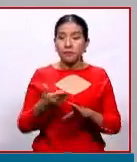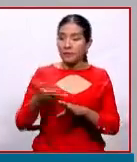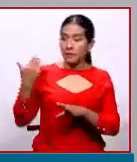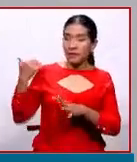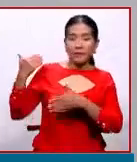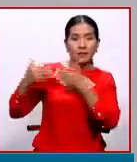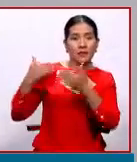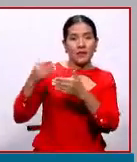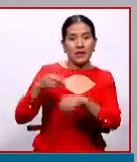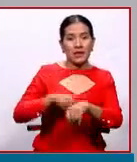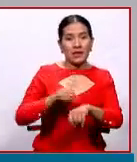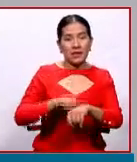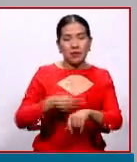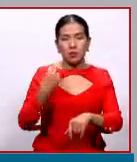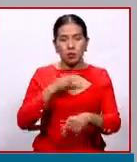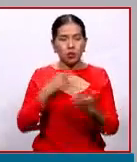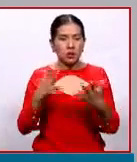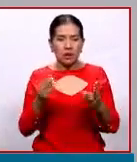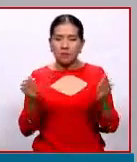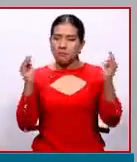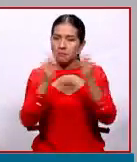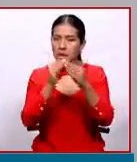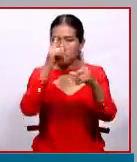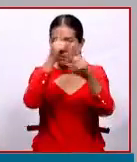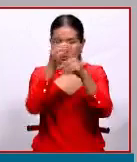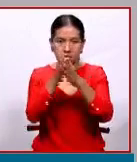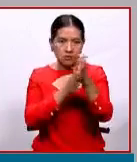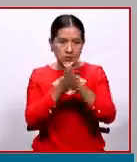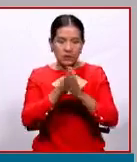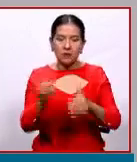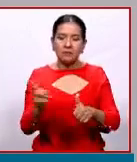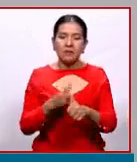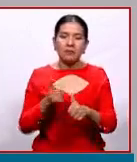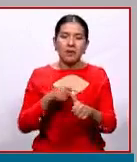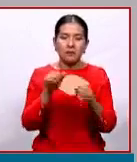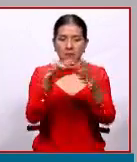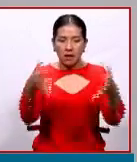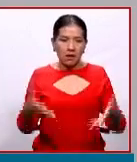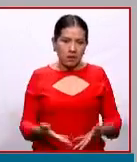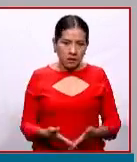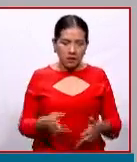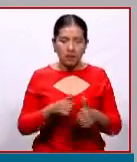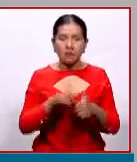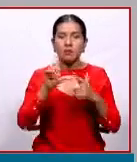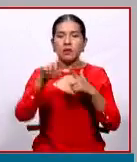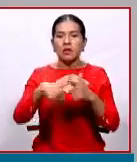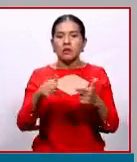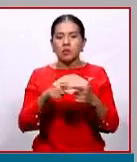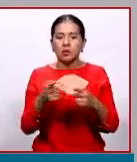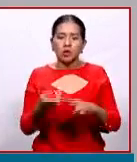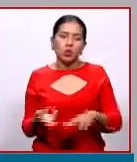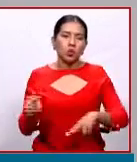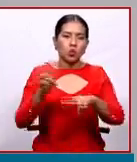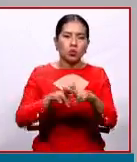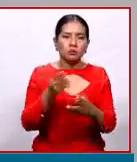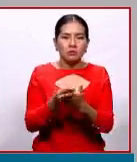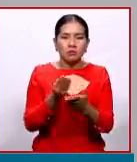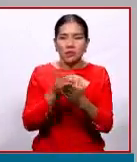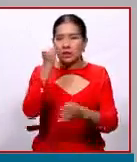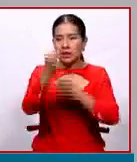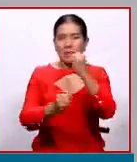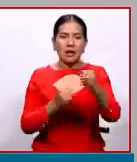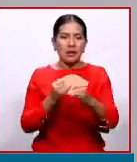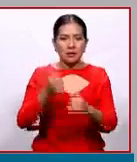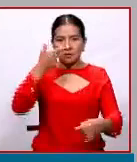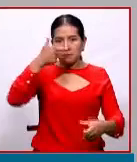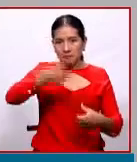en las cuales hemos tenido bastantes desafíos, primero con la pandemia, después con la subida del precio internacional del